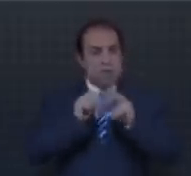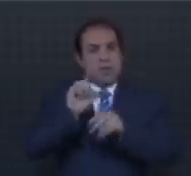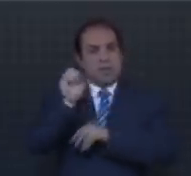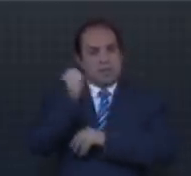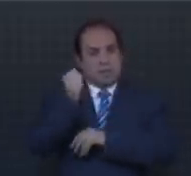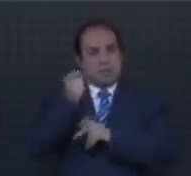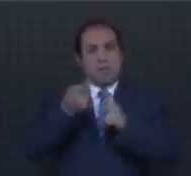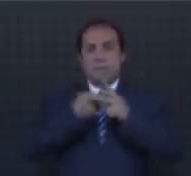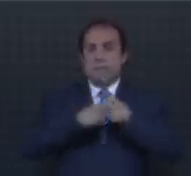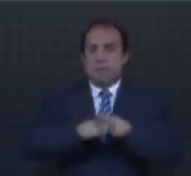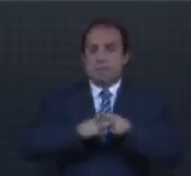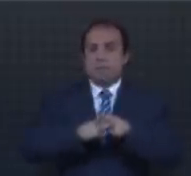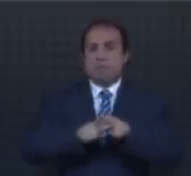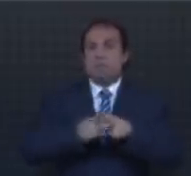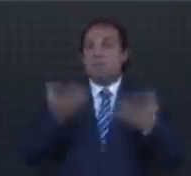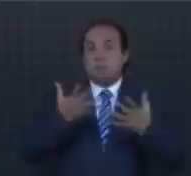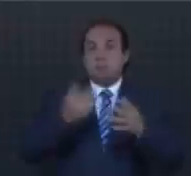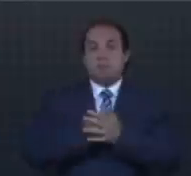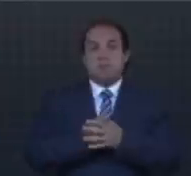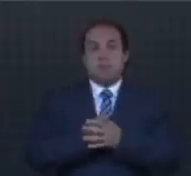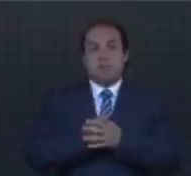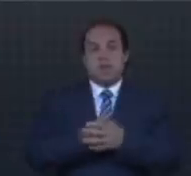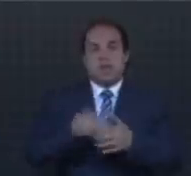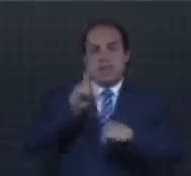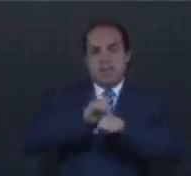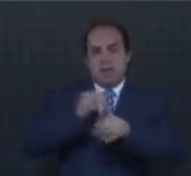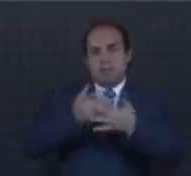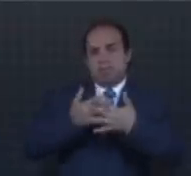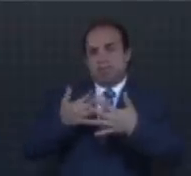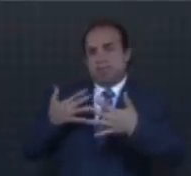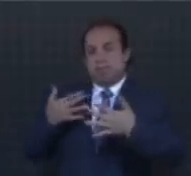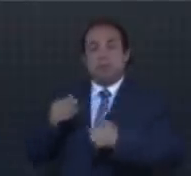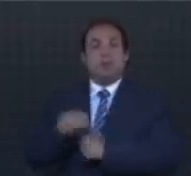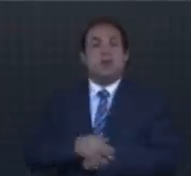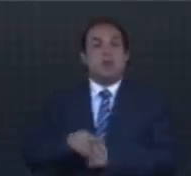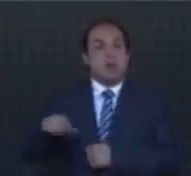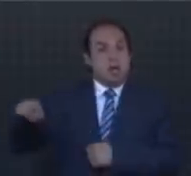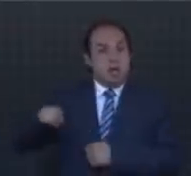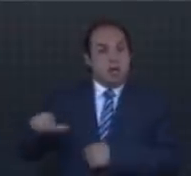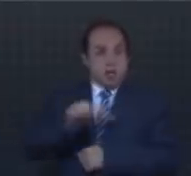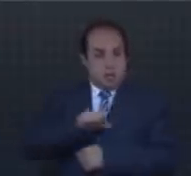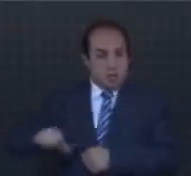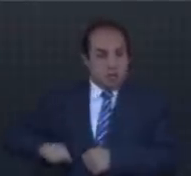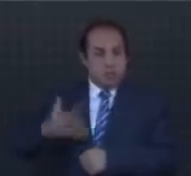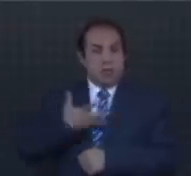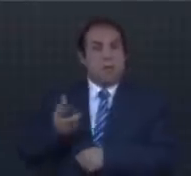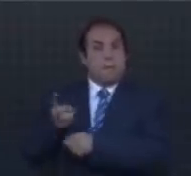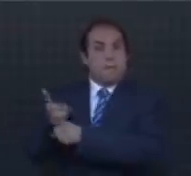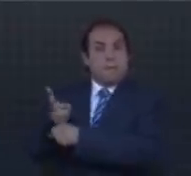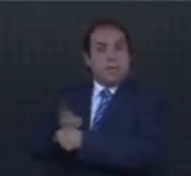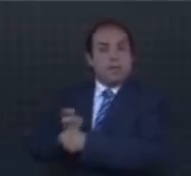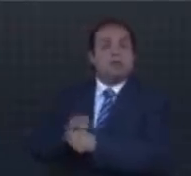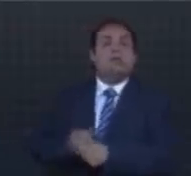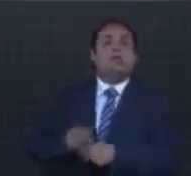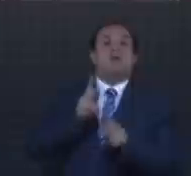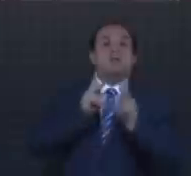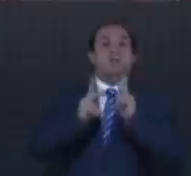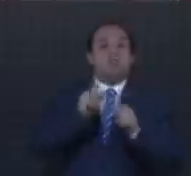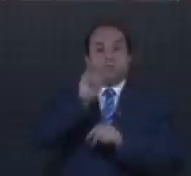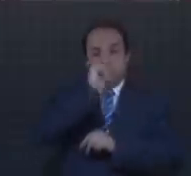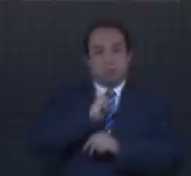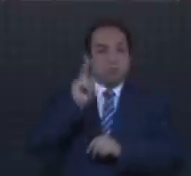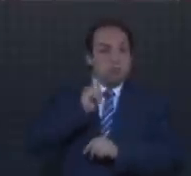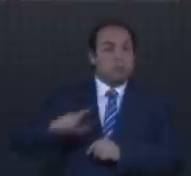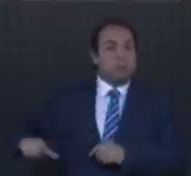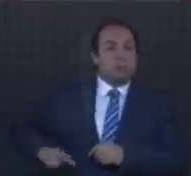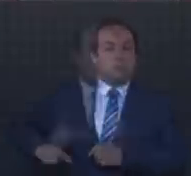septiembre, y así ha sido desde hace varios días. Ellos tienen la invitación para platicar con la jefa de